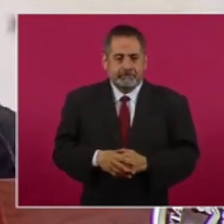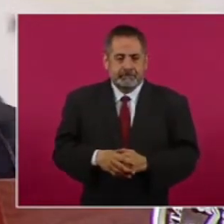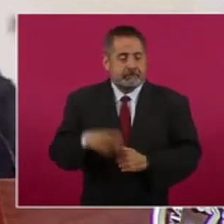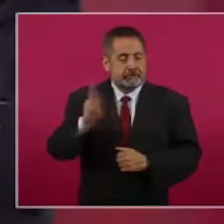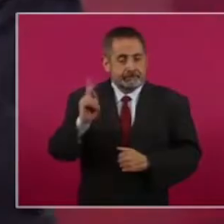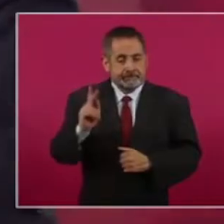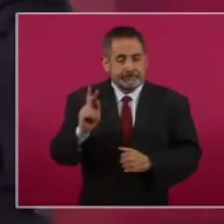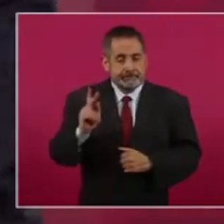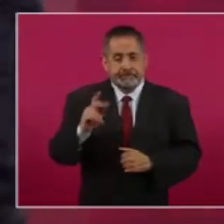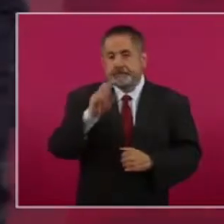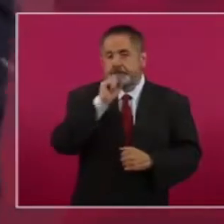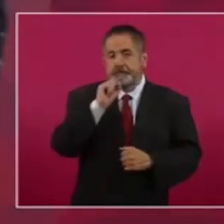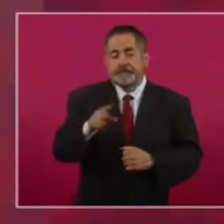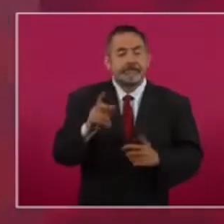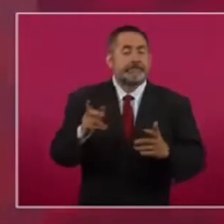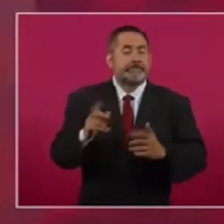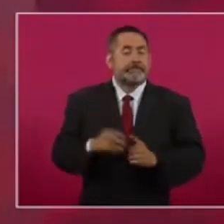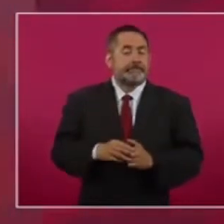Pero además,